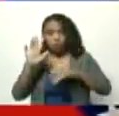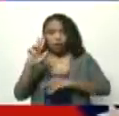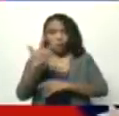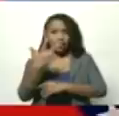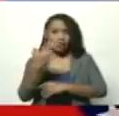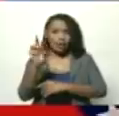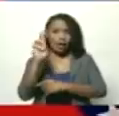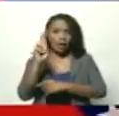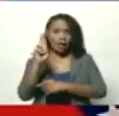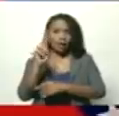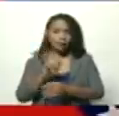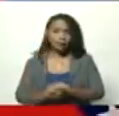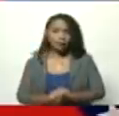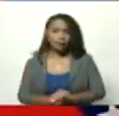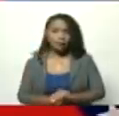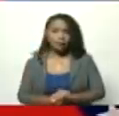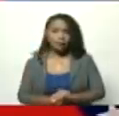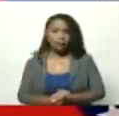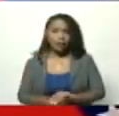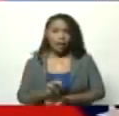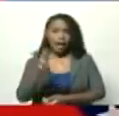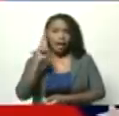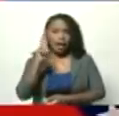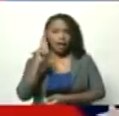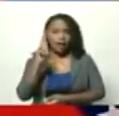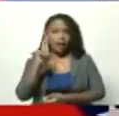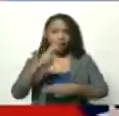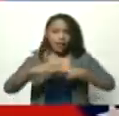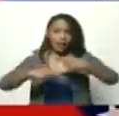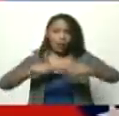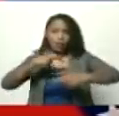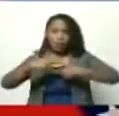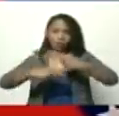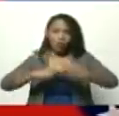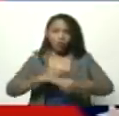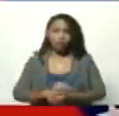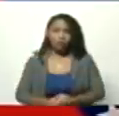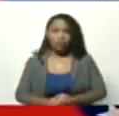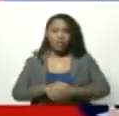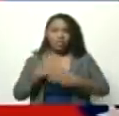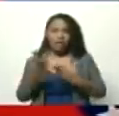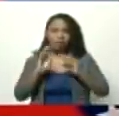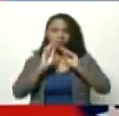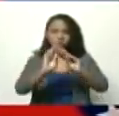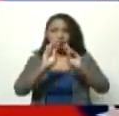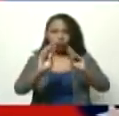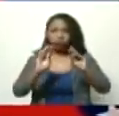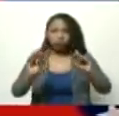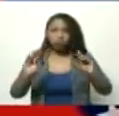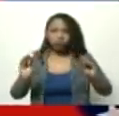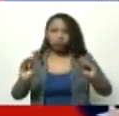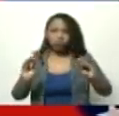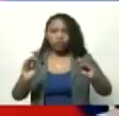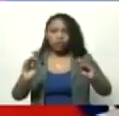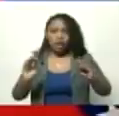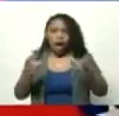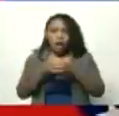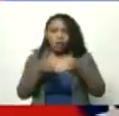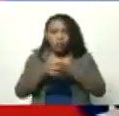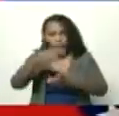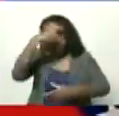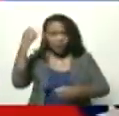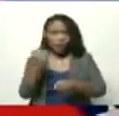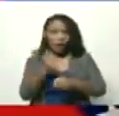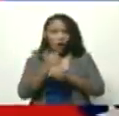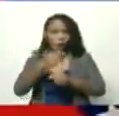R, la R de revolucionar, que convoca a la clase trabajadora